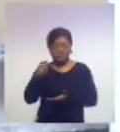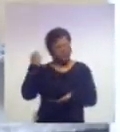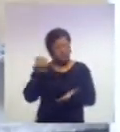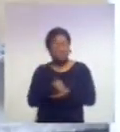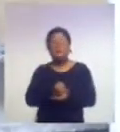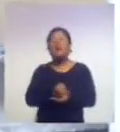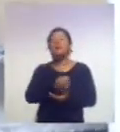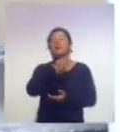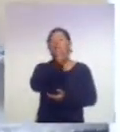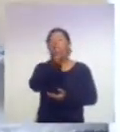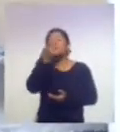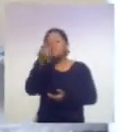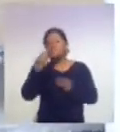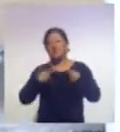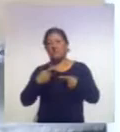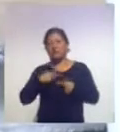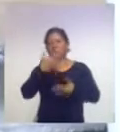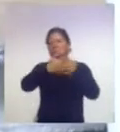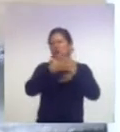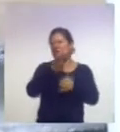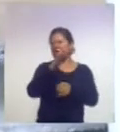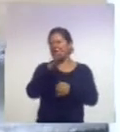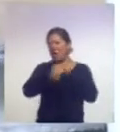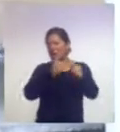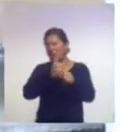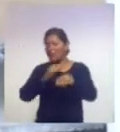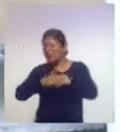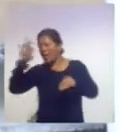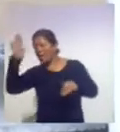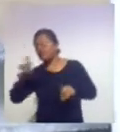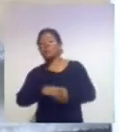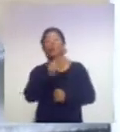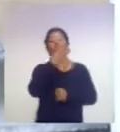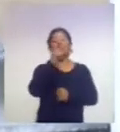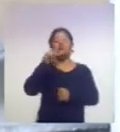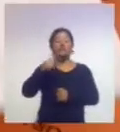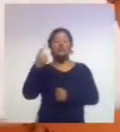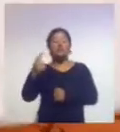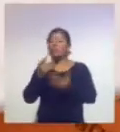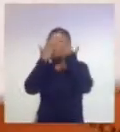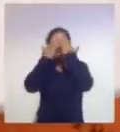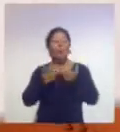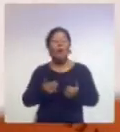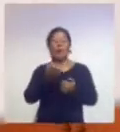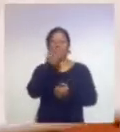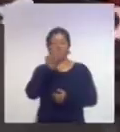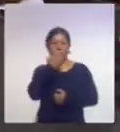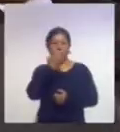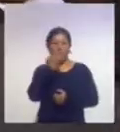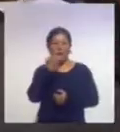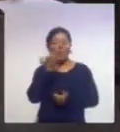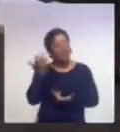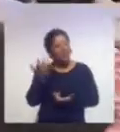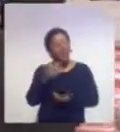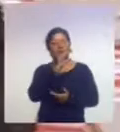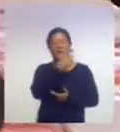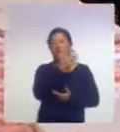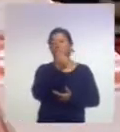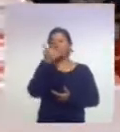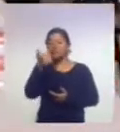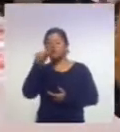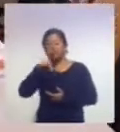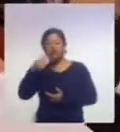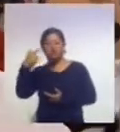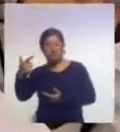cada 100 personas de 15 años y más, 4.1 no tiene ningún grado de escolaridad, 56.7 tiene